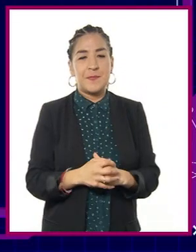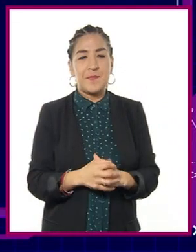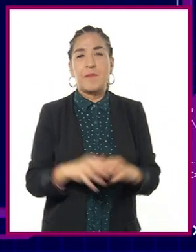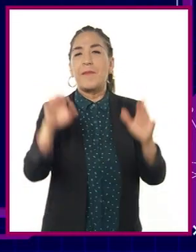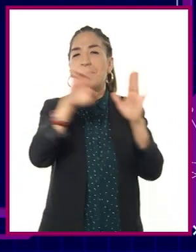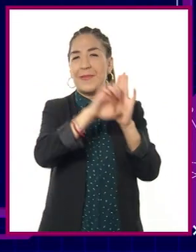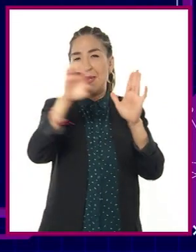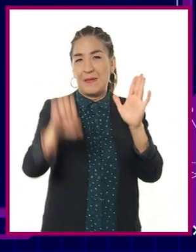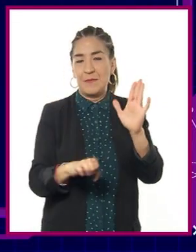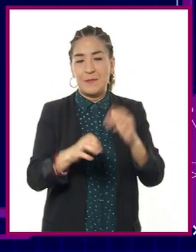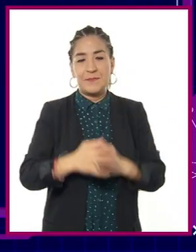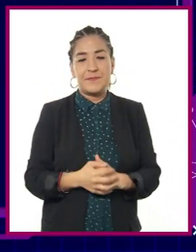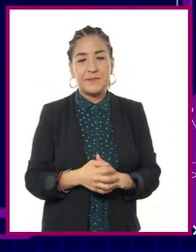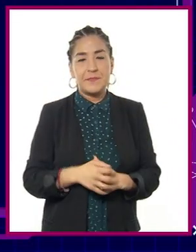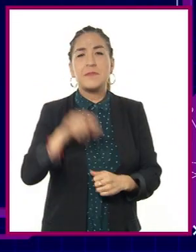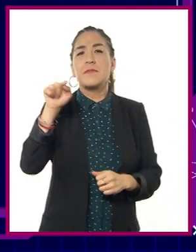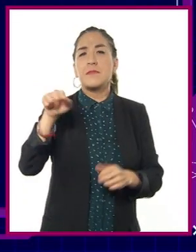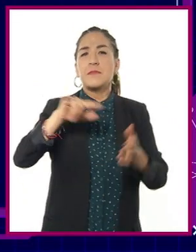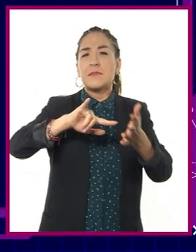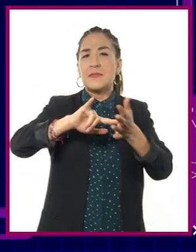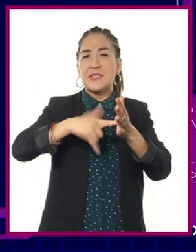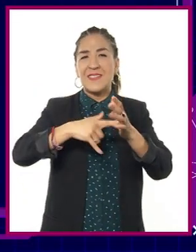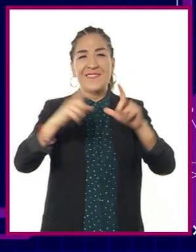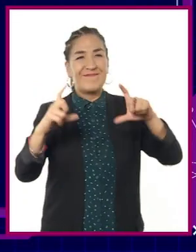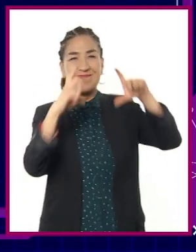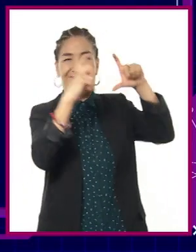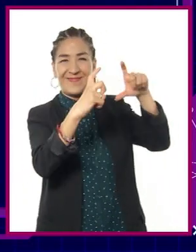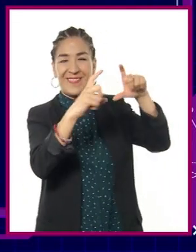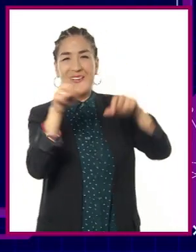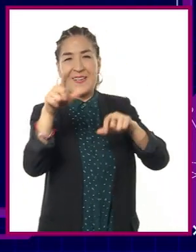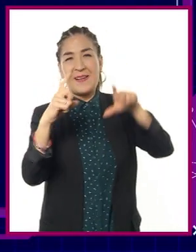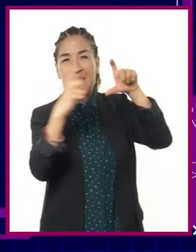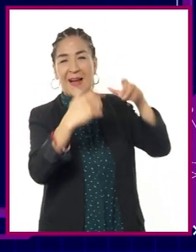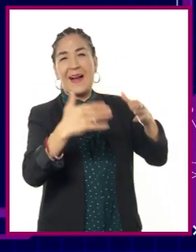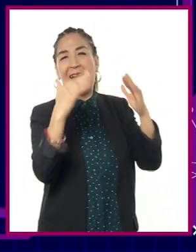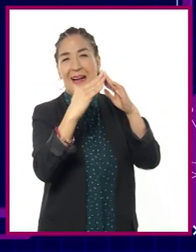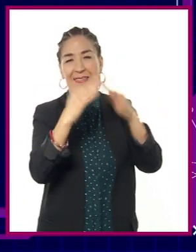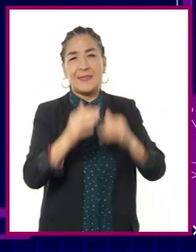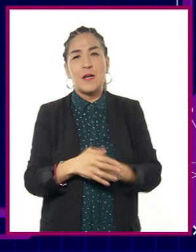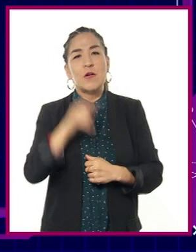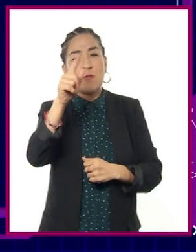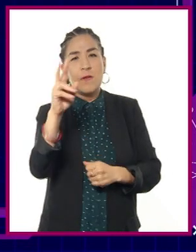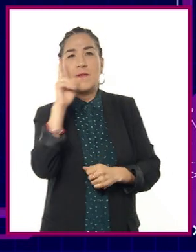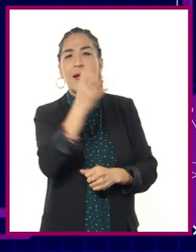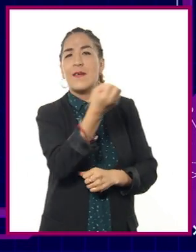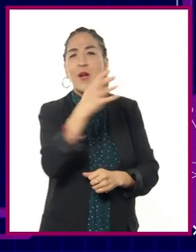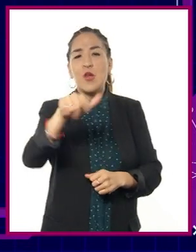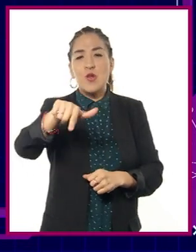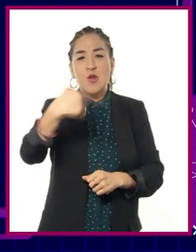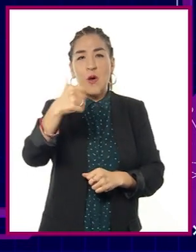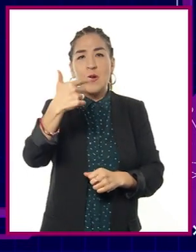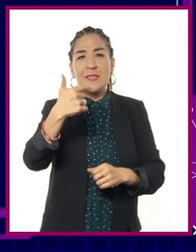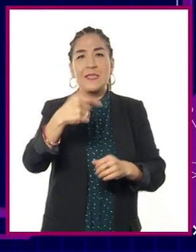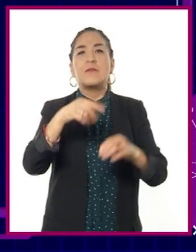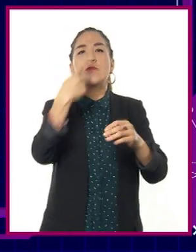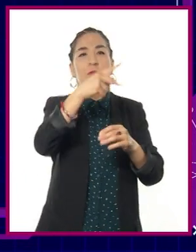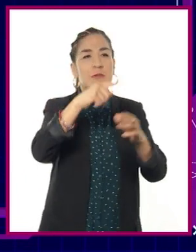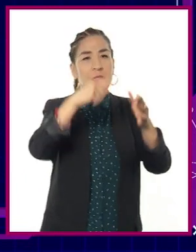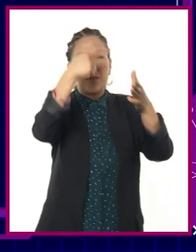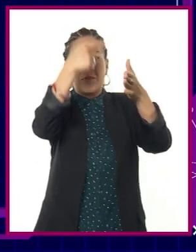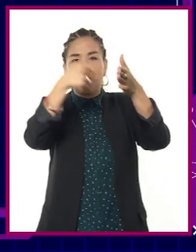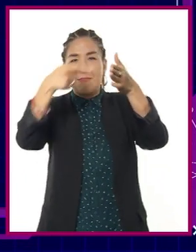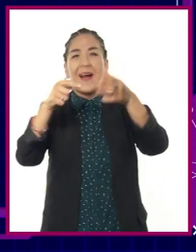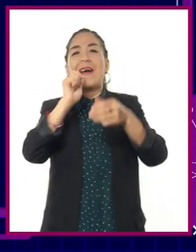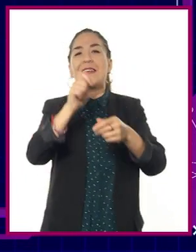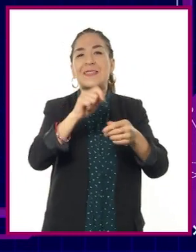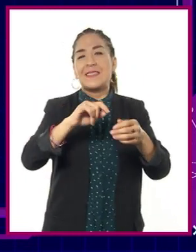Por ejemplo, en un reloj de pared se puede observar que tiene 12 marcas que representan